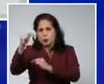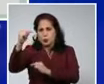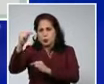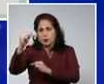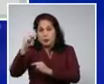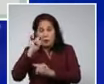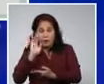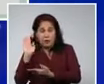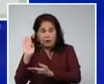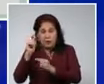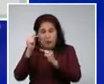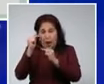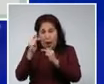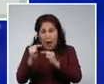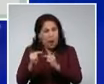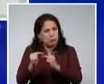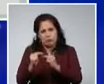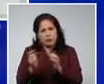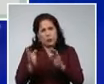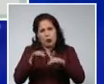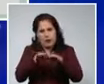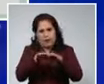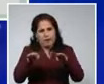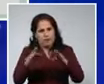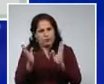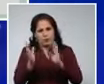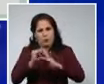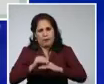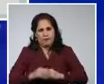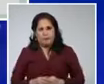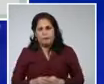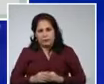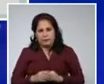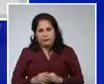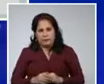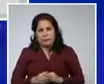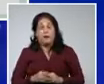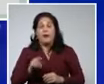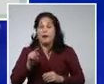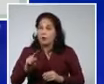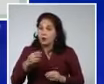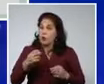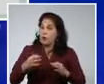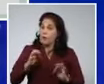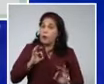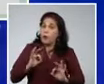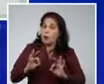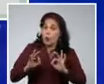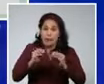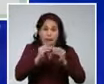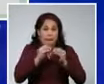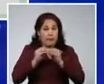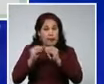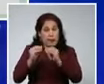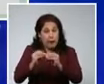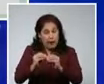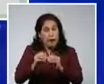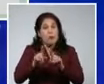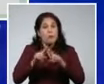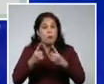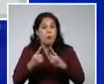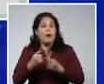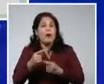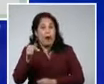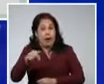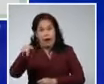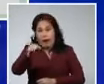una reducción estable del número de casos. Expresión de la transmisión que todavía tenemos en muchos